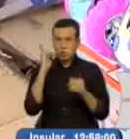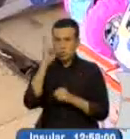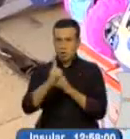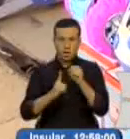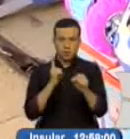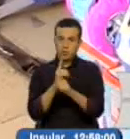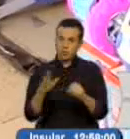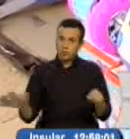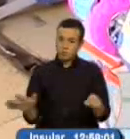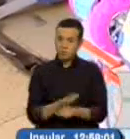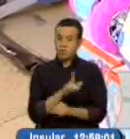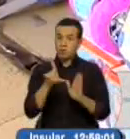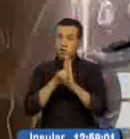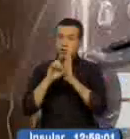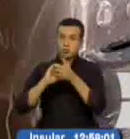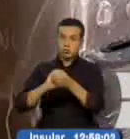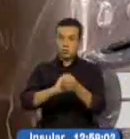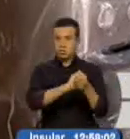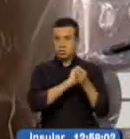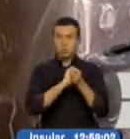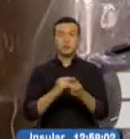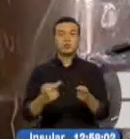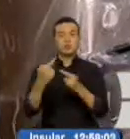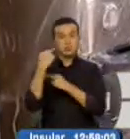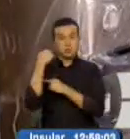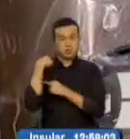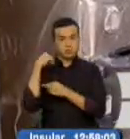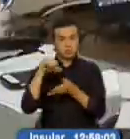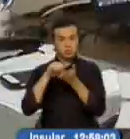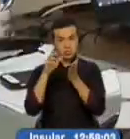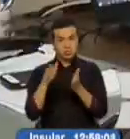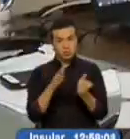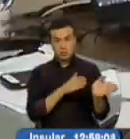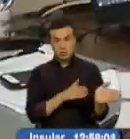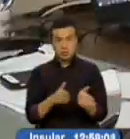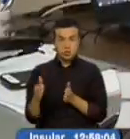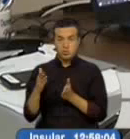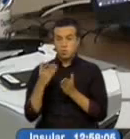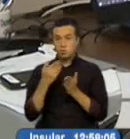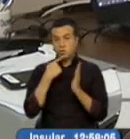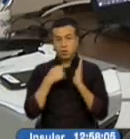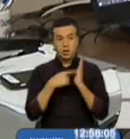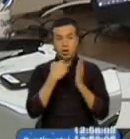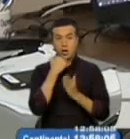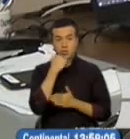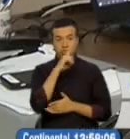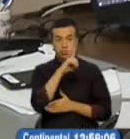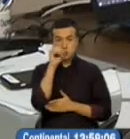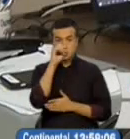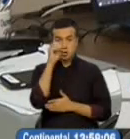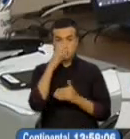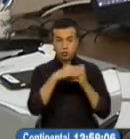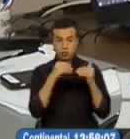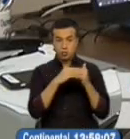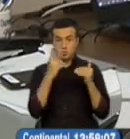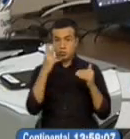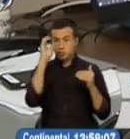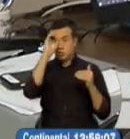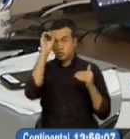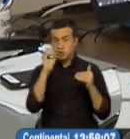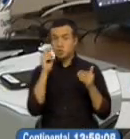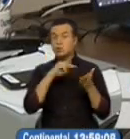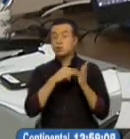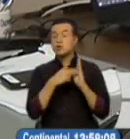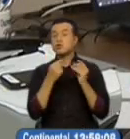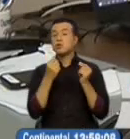que estableció la Ley Solidaria y de Corresponsabilidad Ciudadana. Es un producto que cueste $100. El IVA, 2% de IVA, va